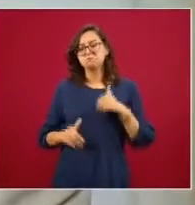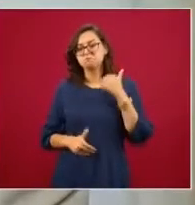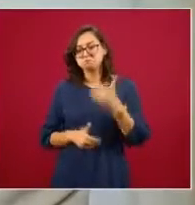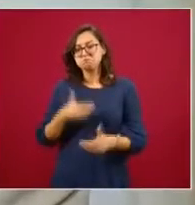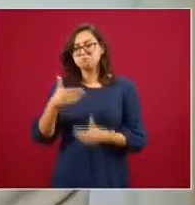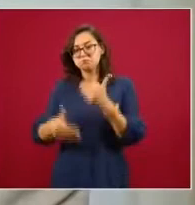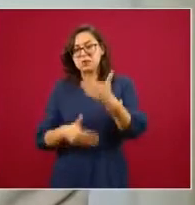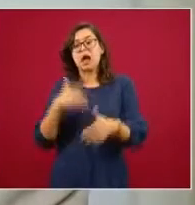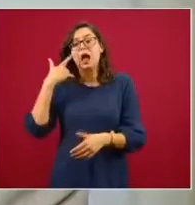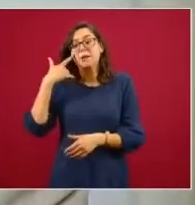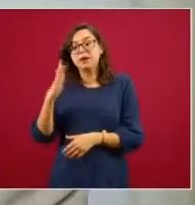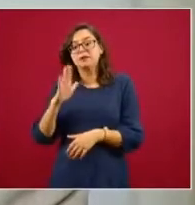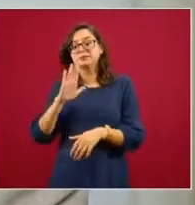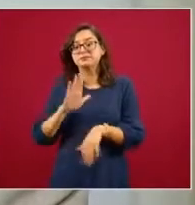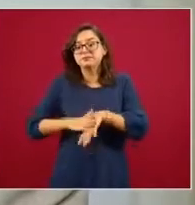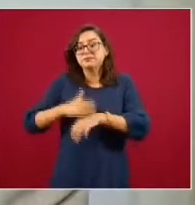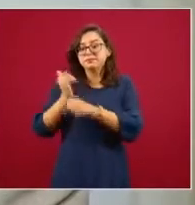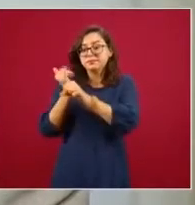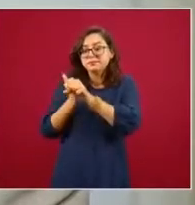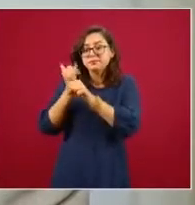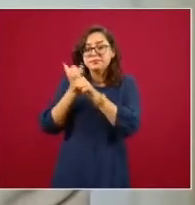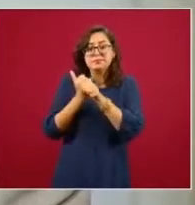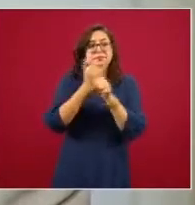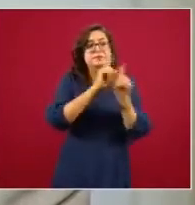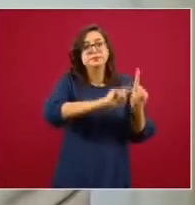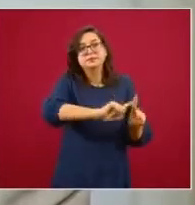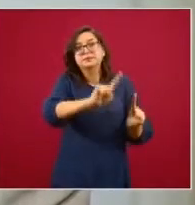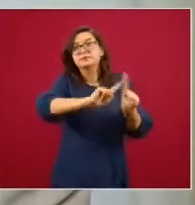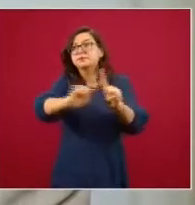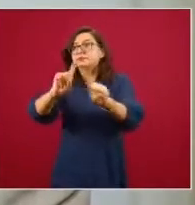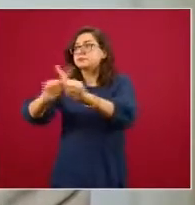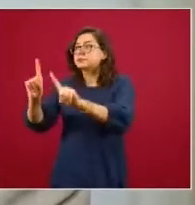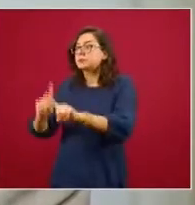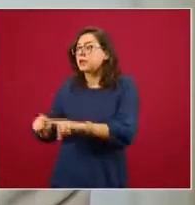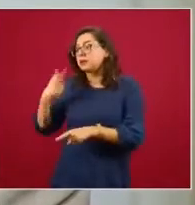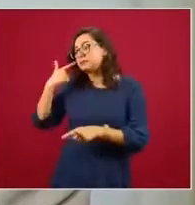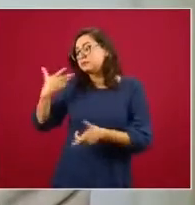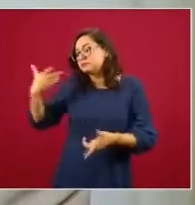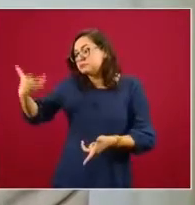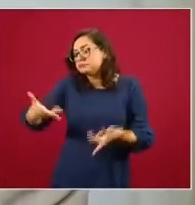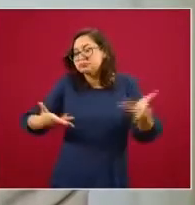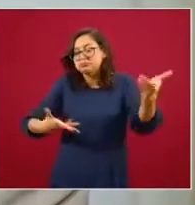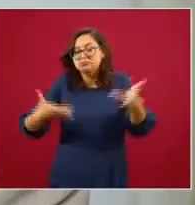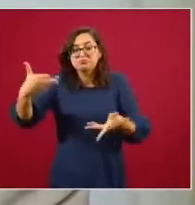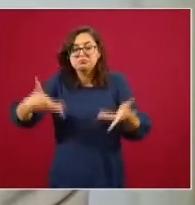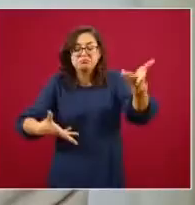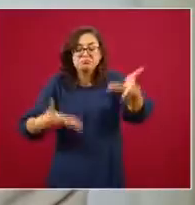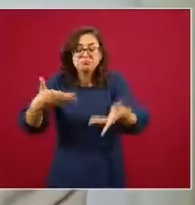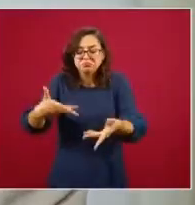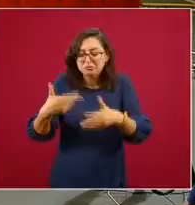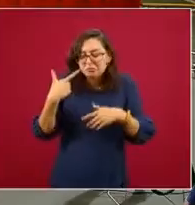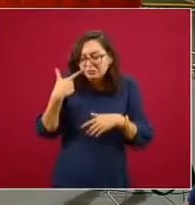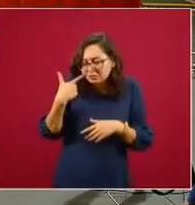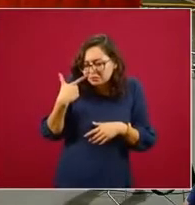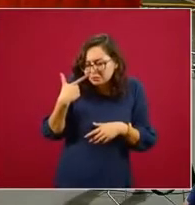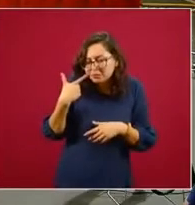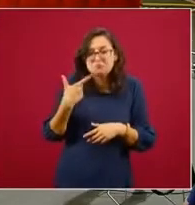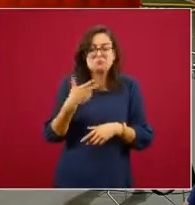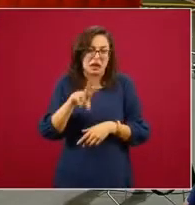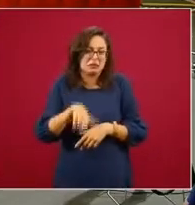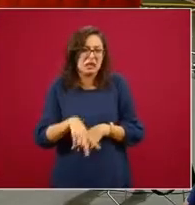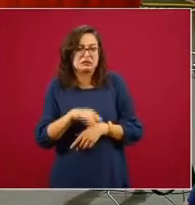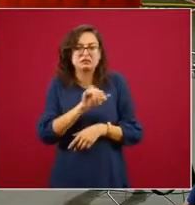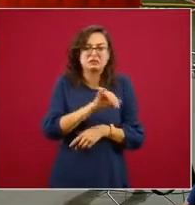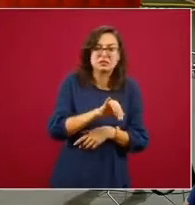atentos para ver la evolución de las diferentes investigaciones y posicionamientos para esto si finalmente tuviera realmente algún peso.